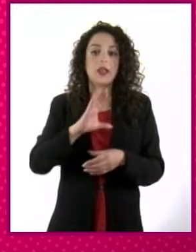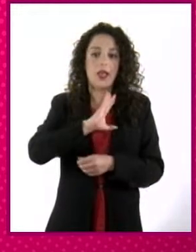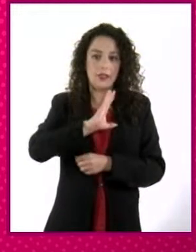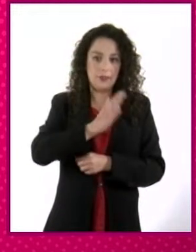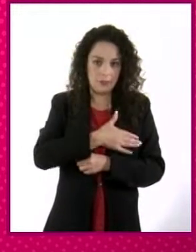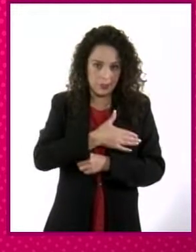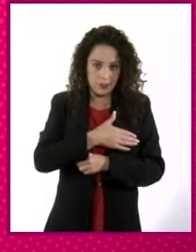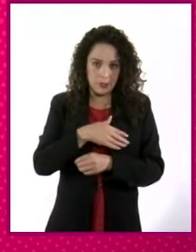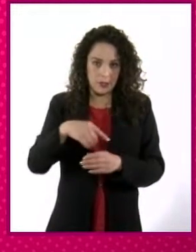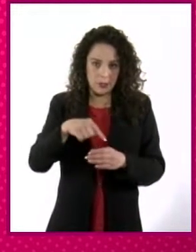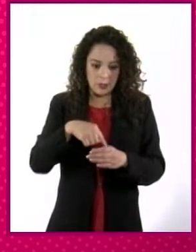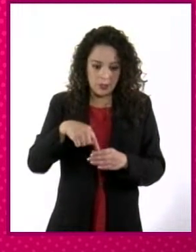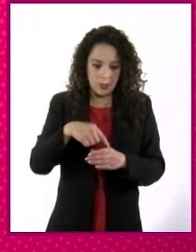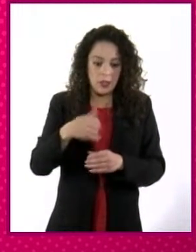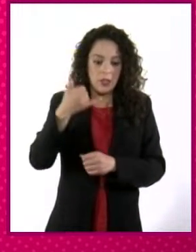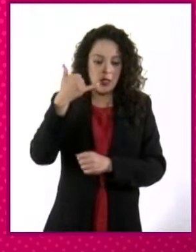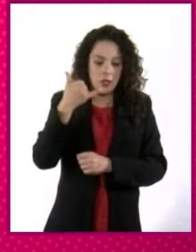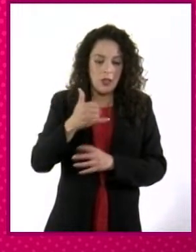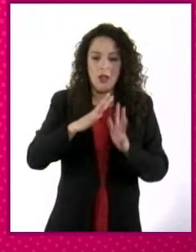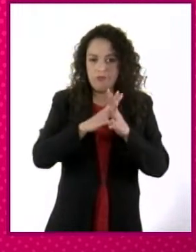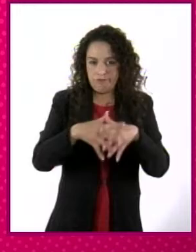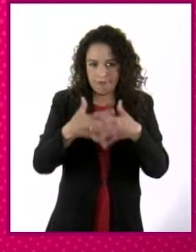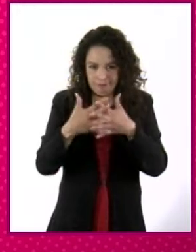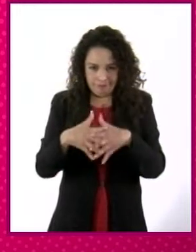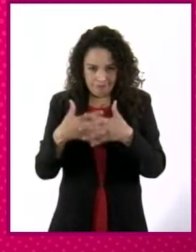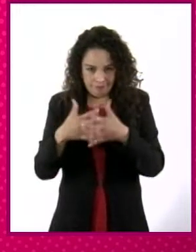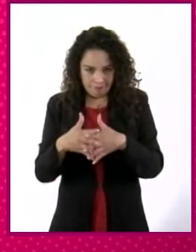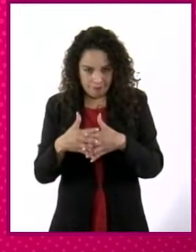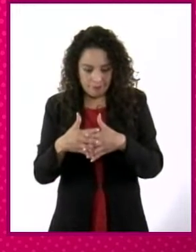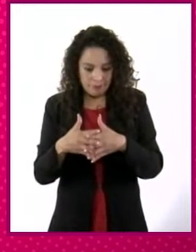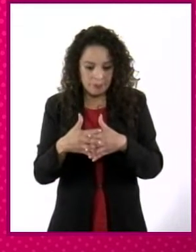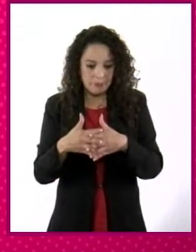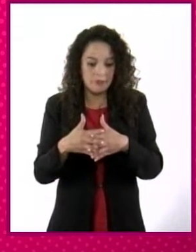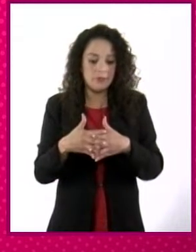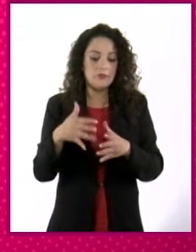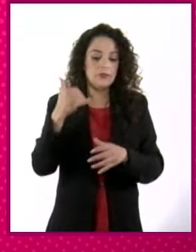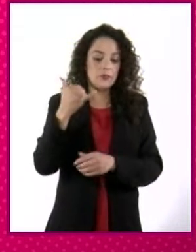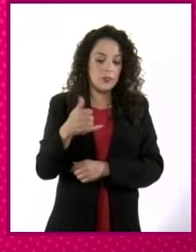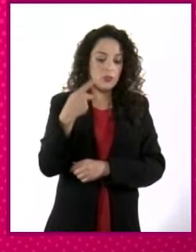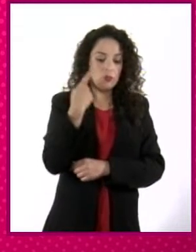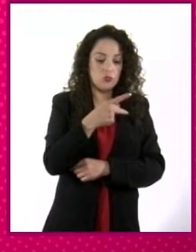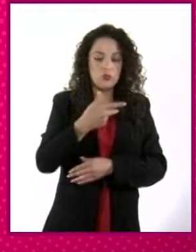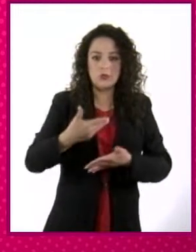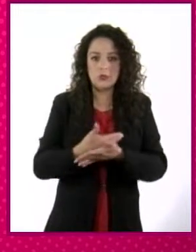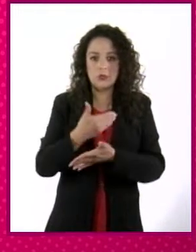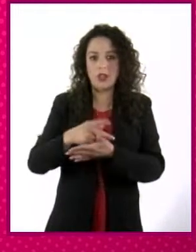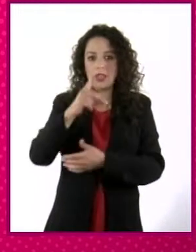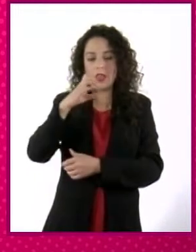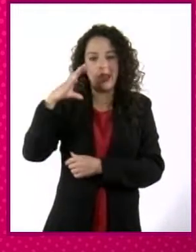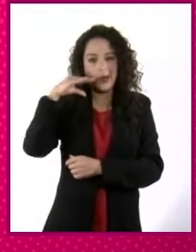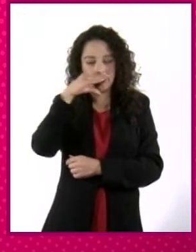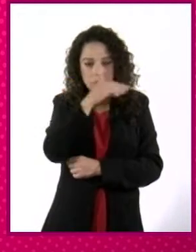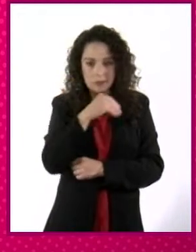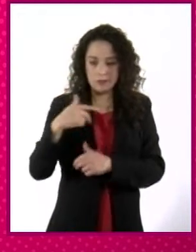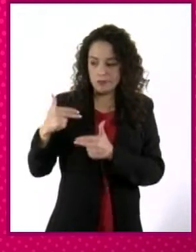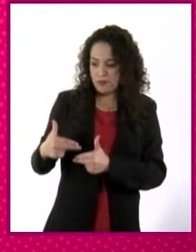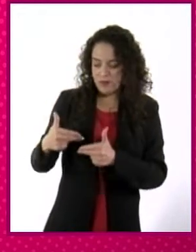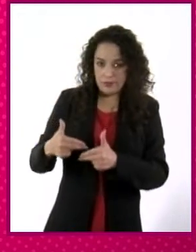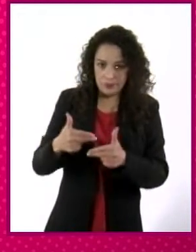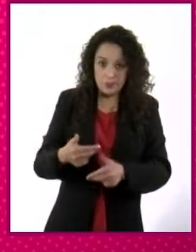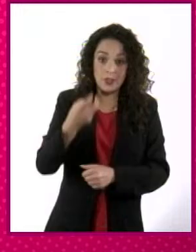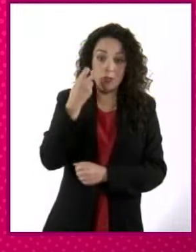española y afromestiza y afrodescendiente. Por lo tanto, gran parte del